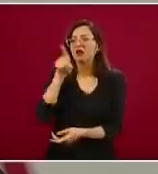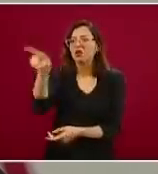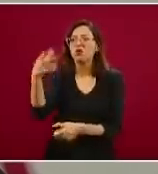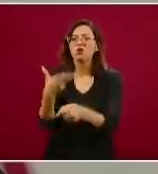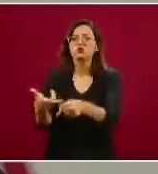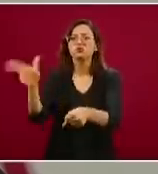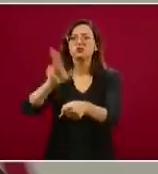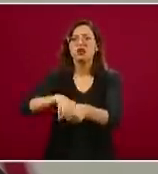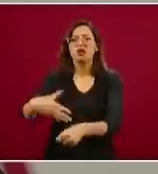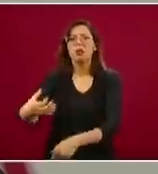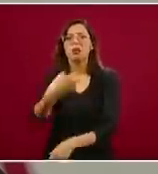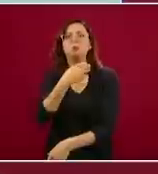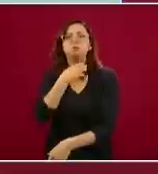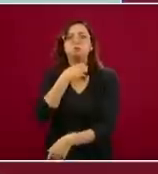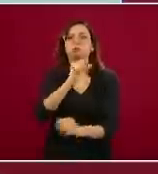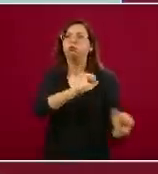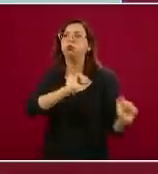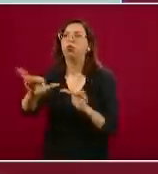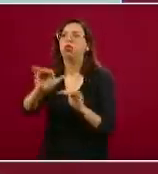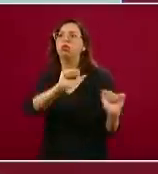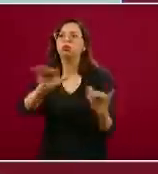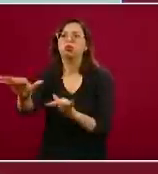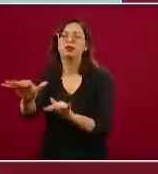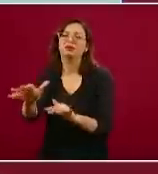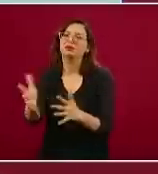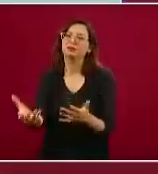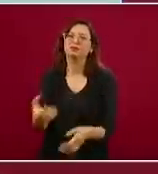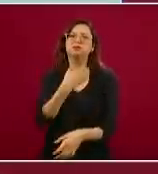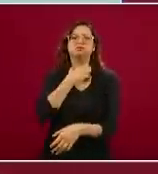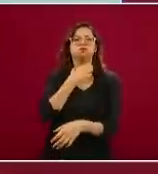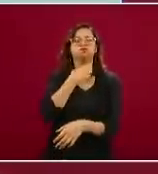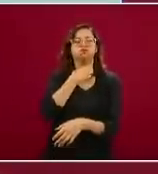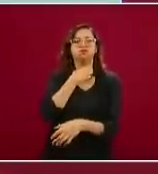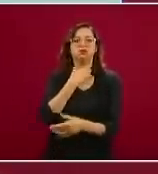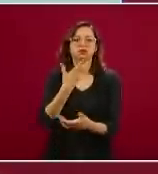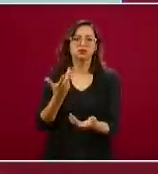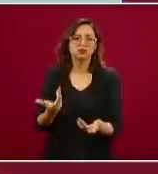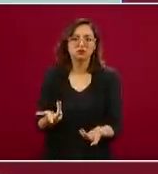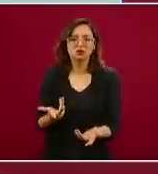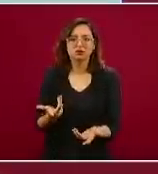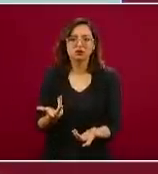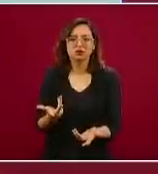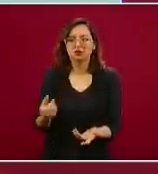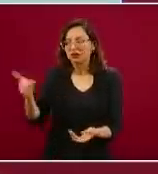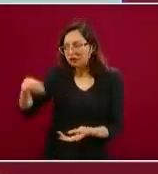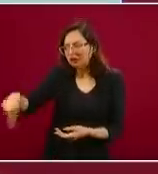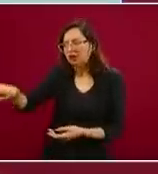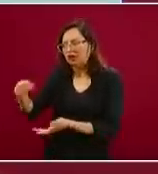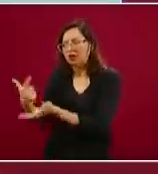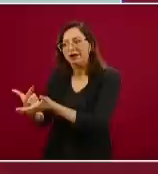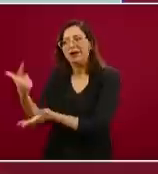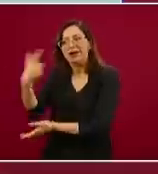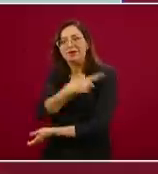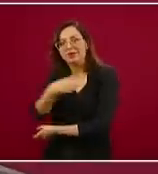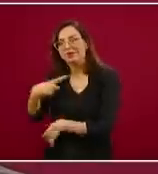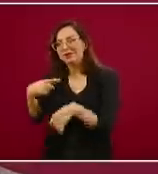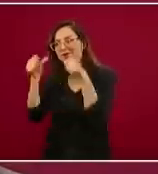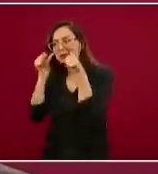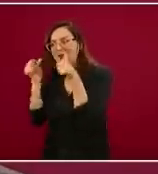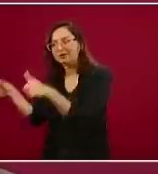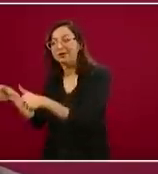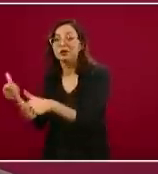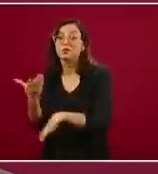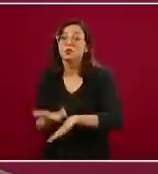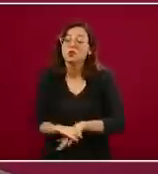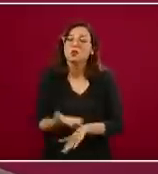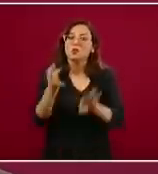saturen las unidades de salud, privadas o públicas. Y esto es muy importante para el manejo de una epidemia